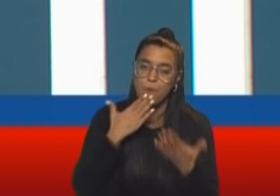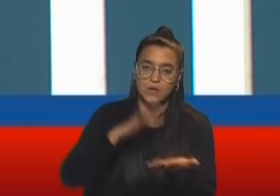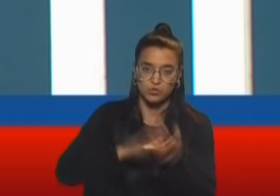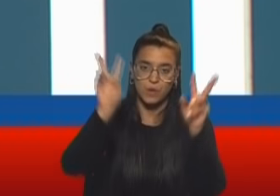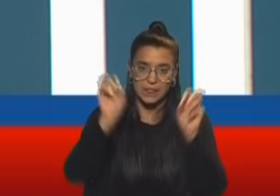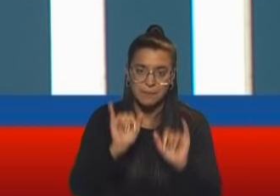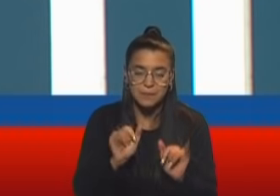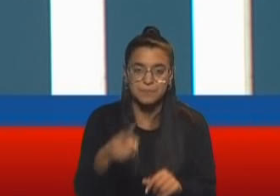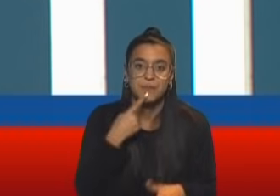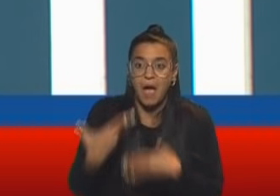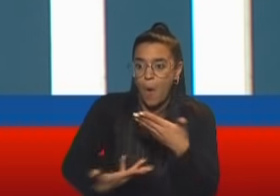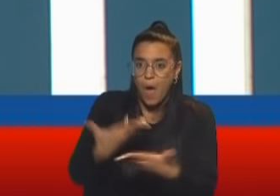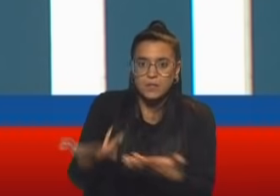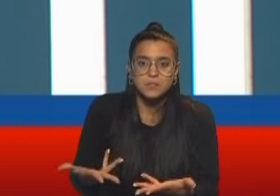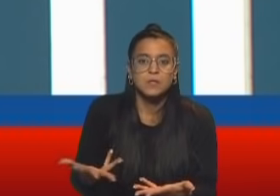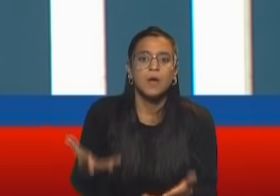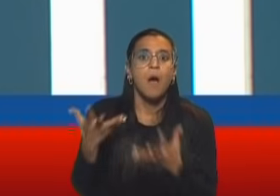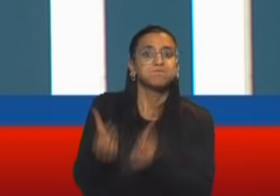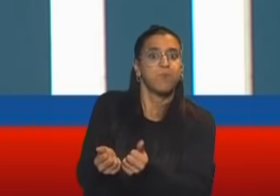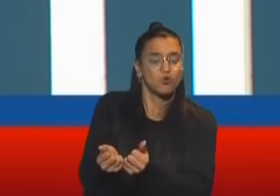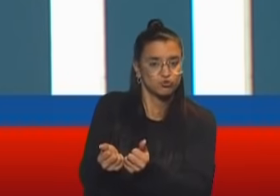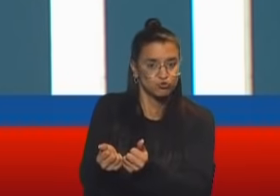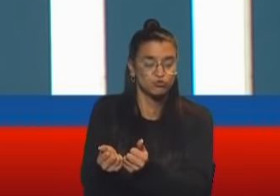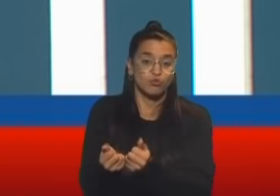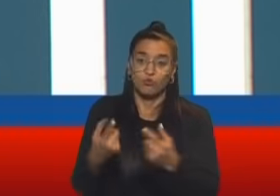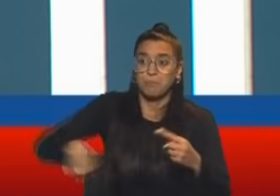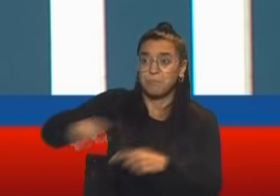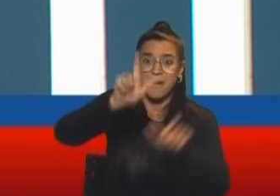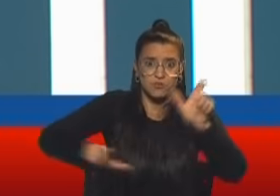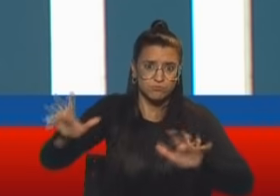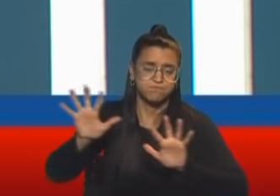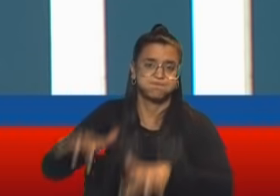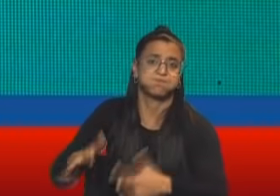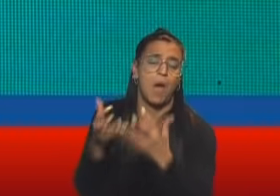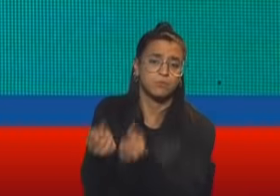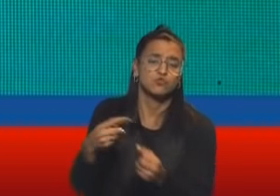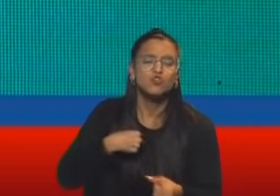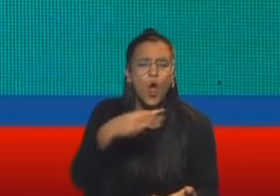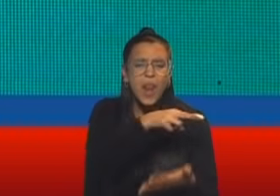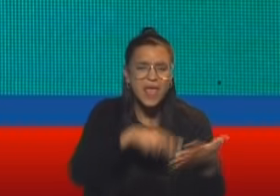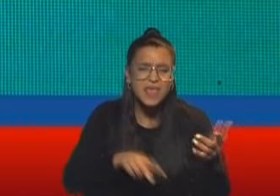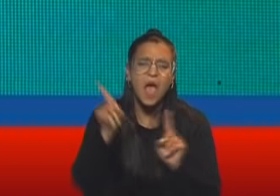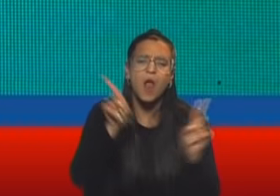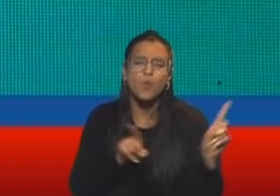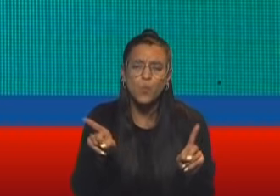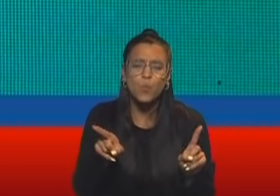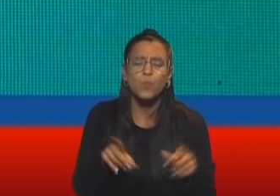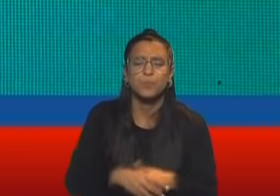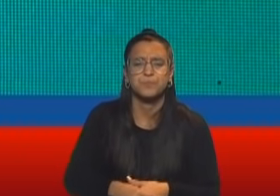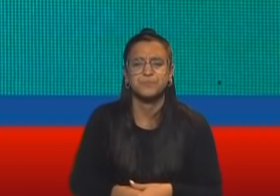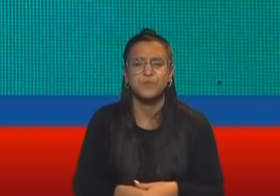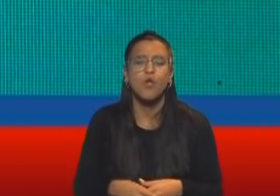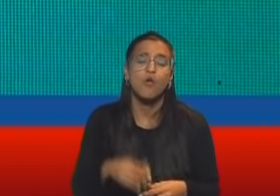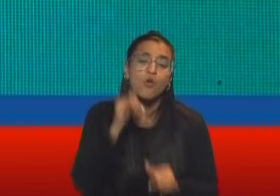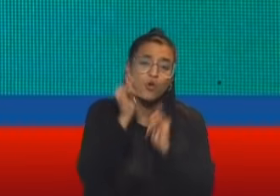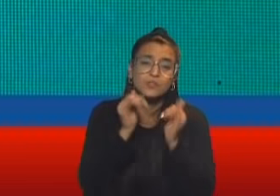avance con un apoyo, entre comillas, popular. Sí, yo leía el otro día algunos comentarios